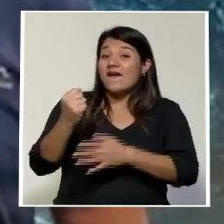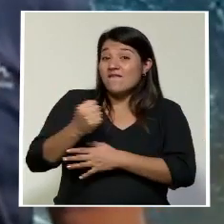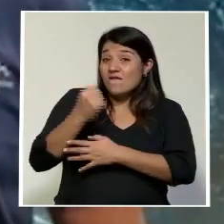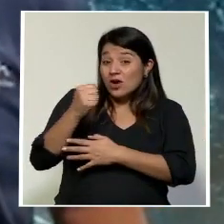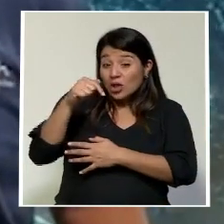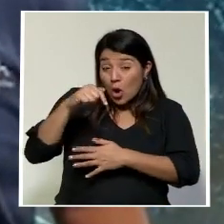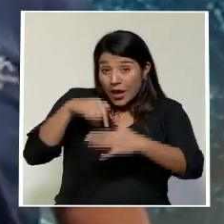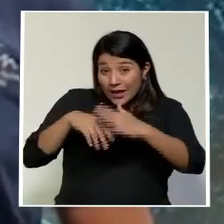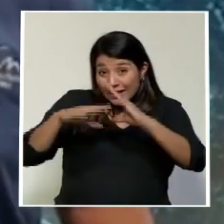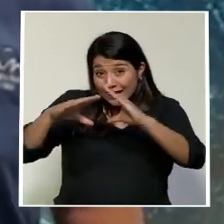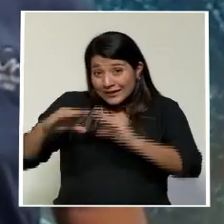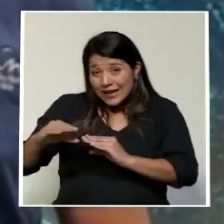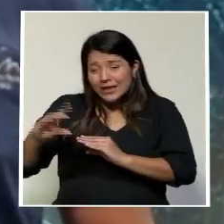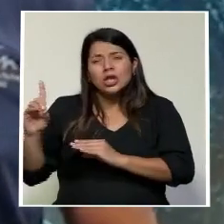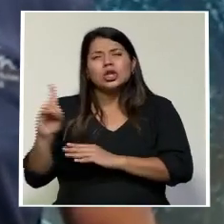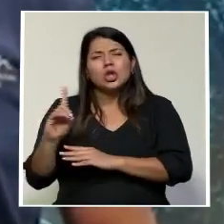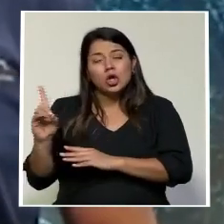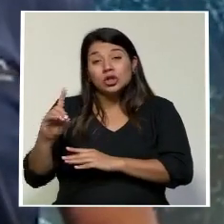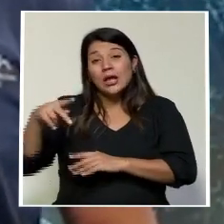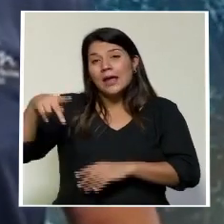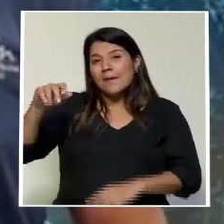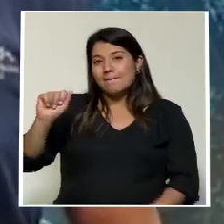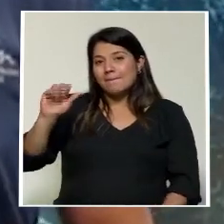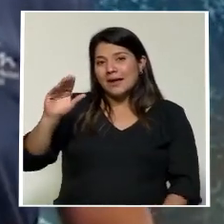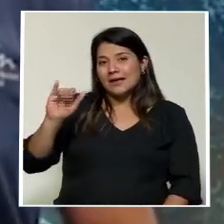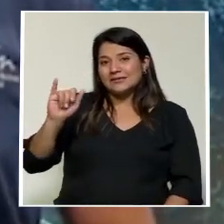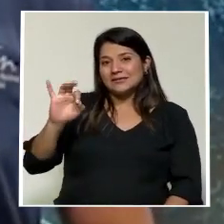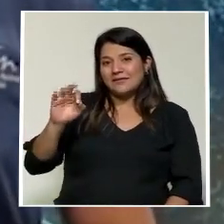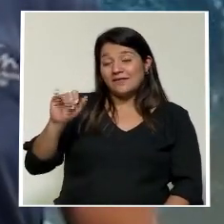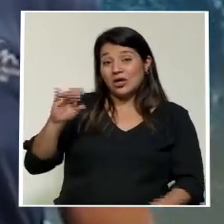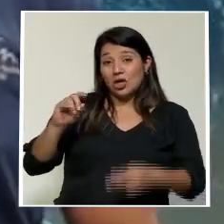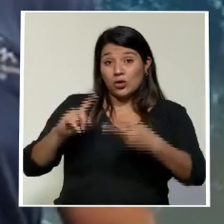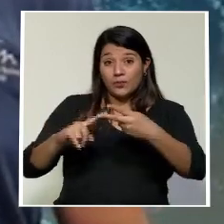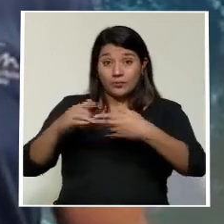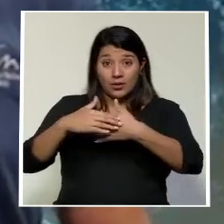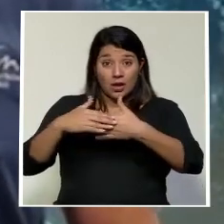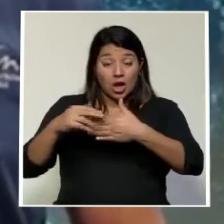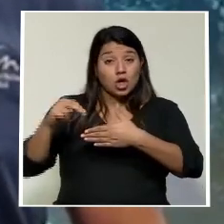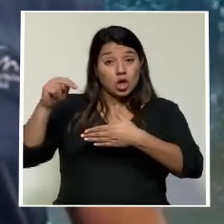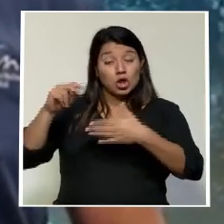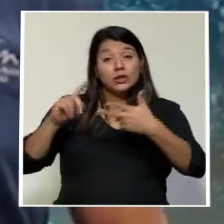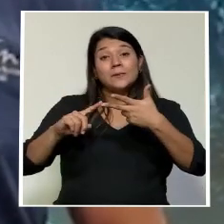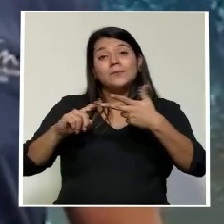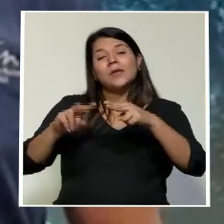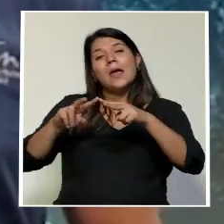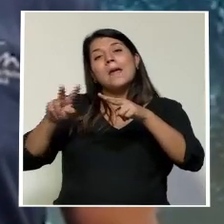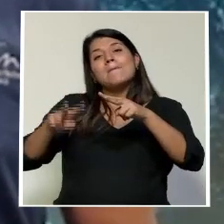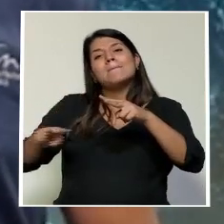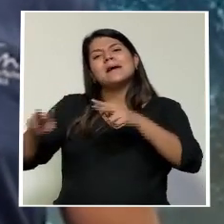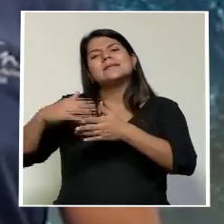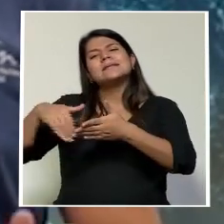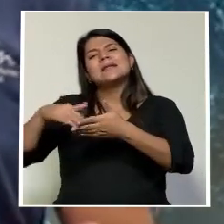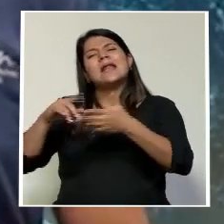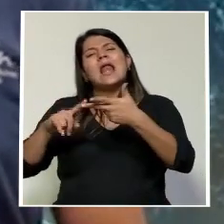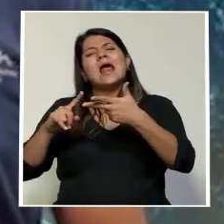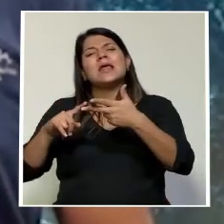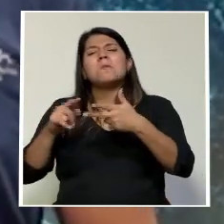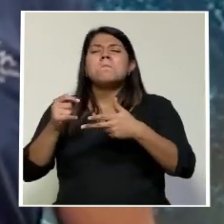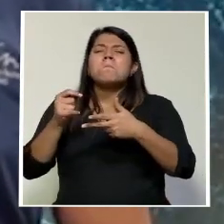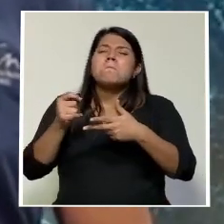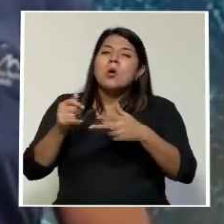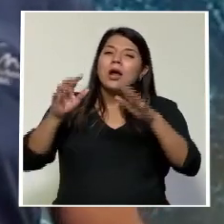se estén concentrando en las regiones del Pacífico y la zona norte. Mientras que en el Valle Central las lluvias van a ser un poco más aisladas